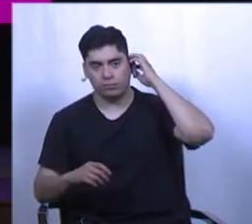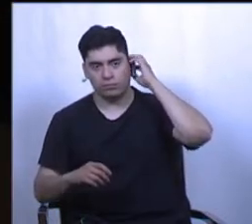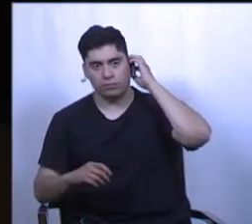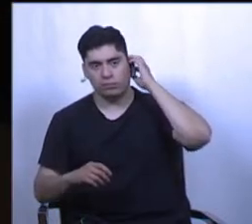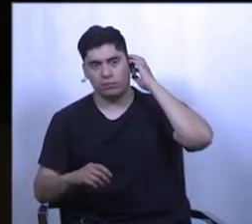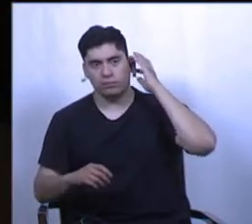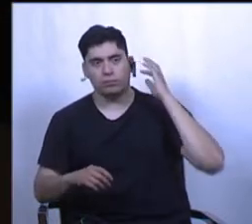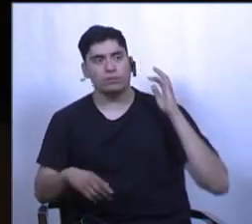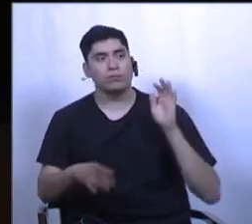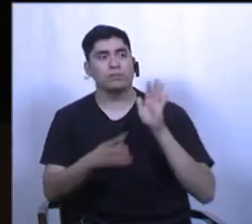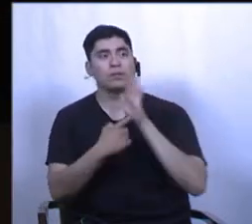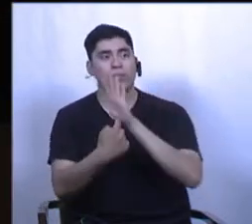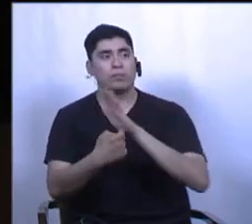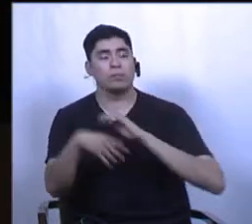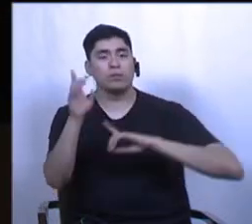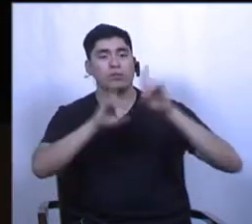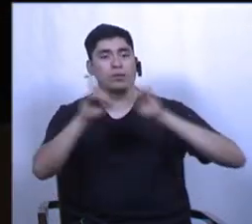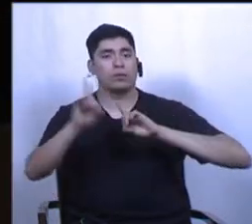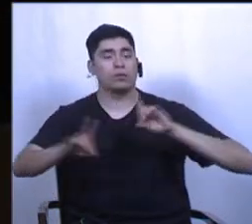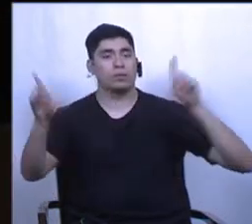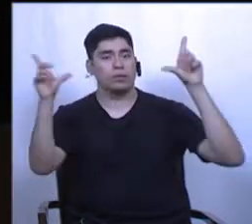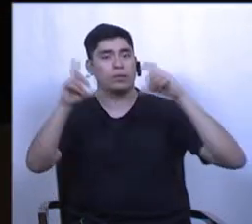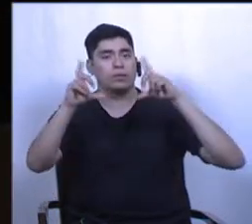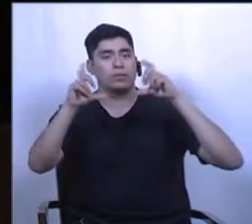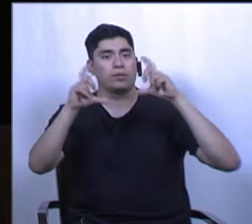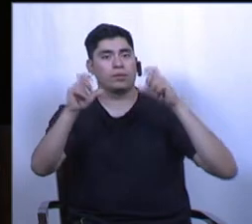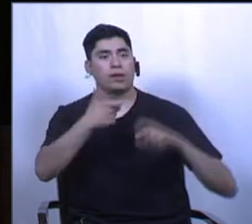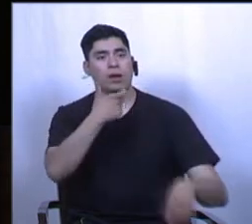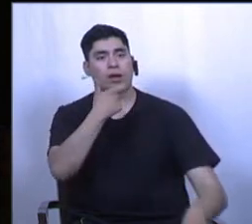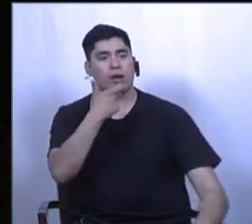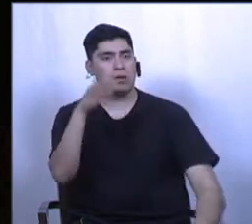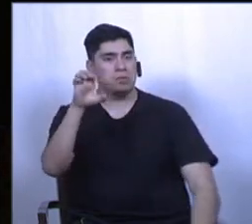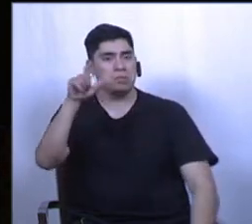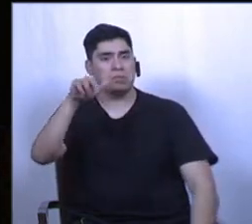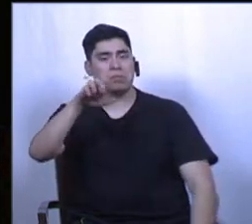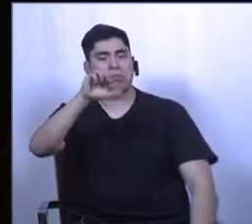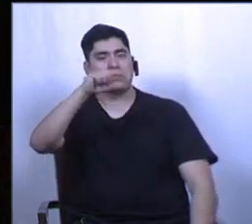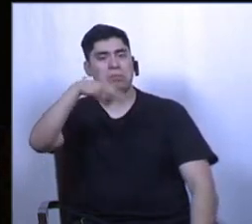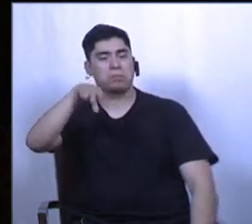Puse algunas diapositivas en español para que las entiendan mejor.